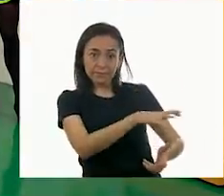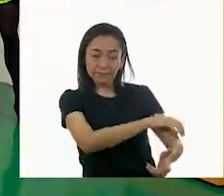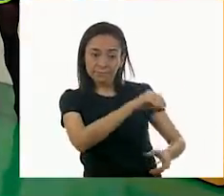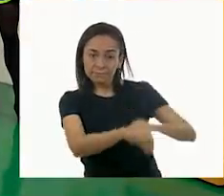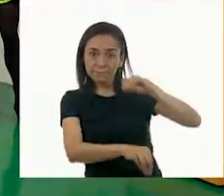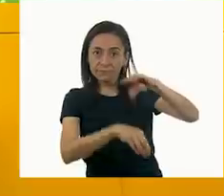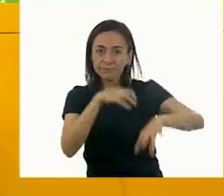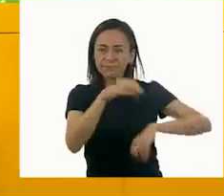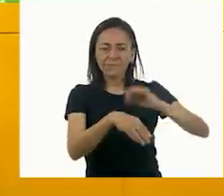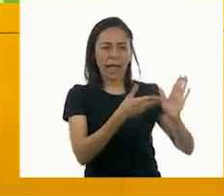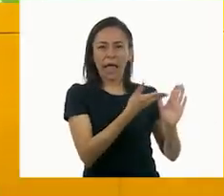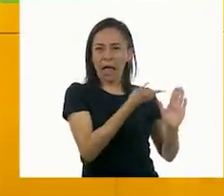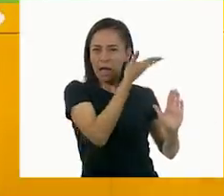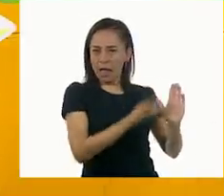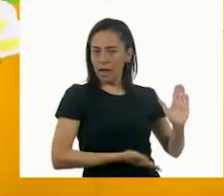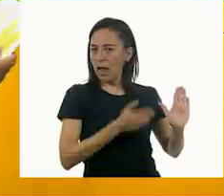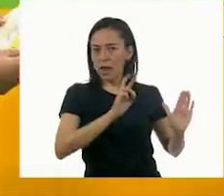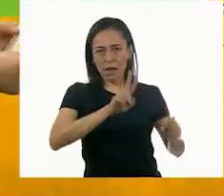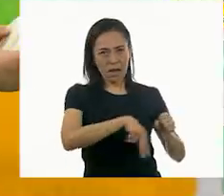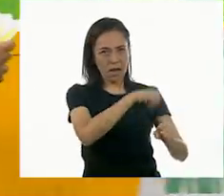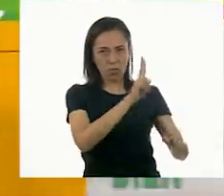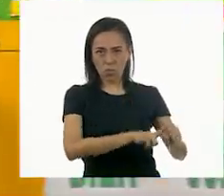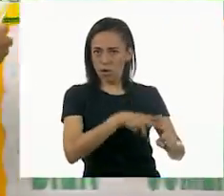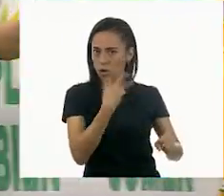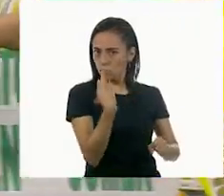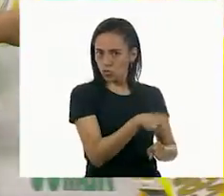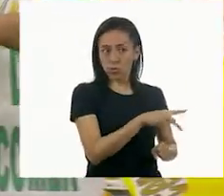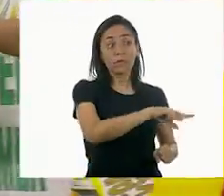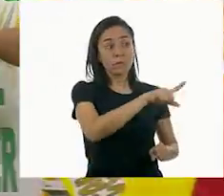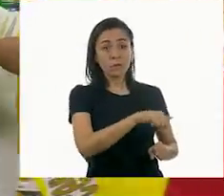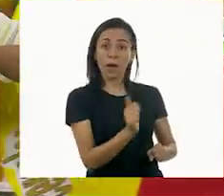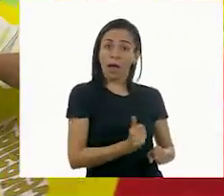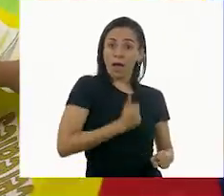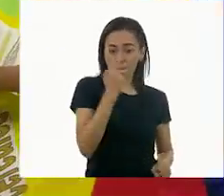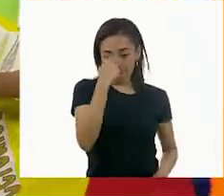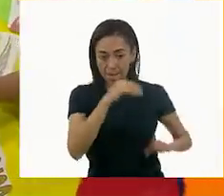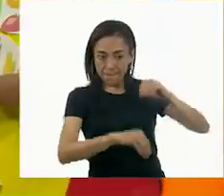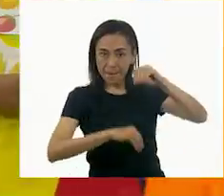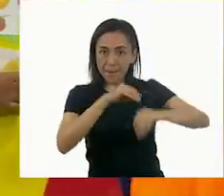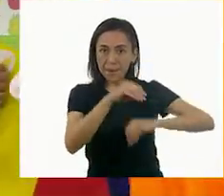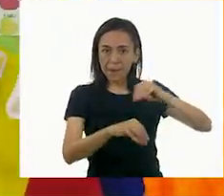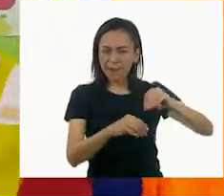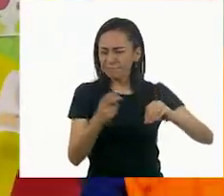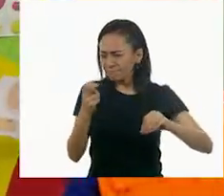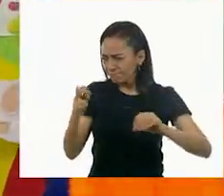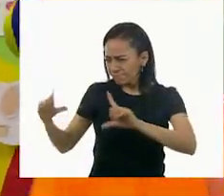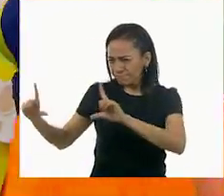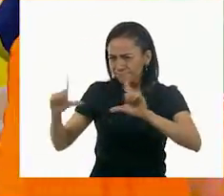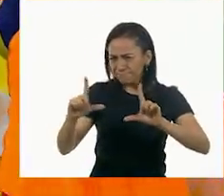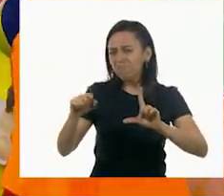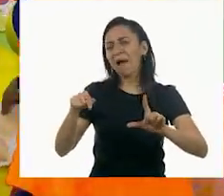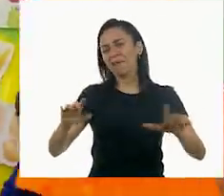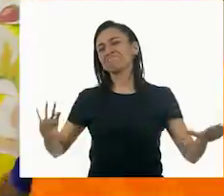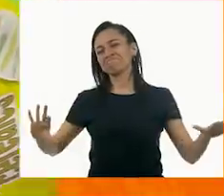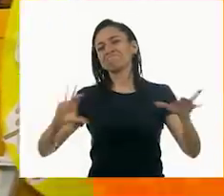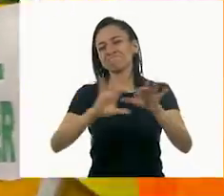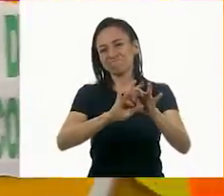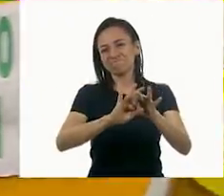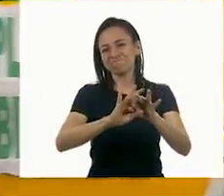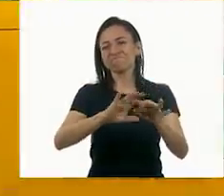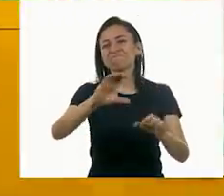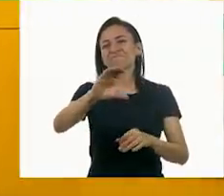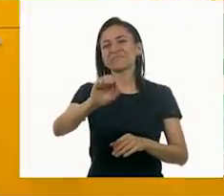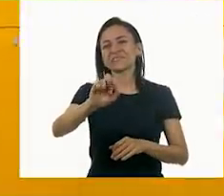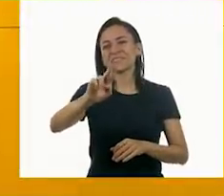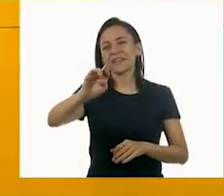manera natural, pertenecen al grupo de los cereales. Y van a colocarlos en este